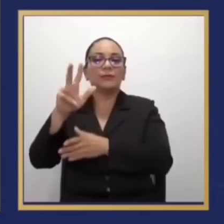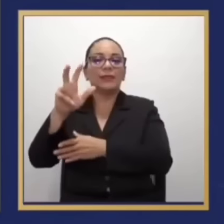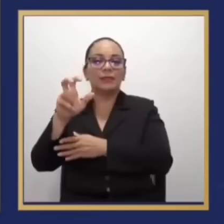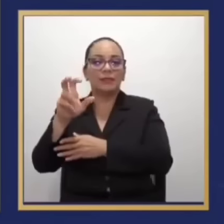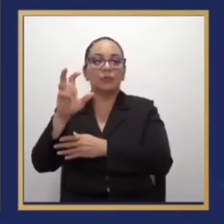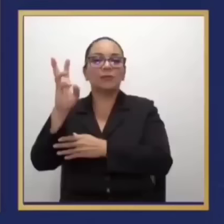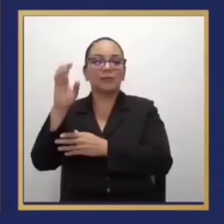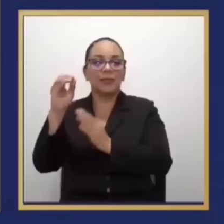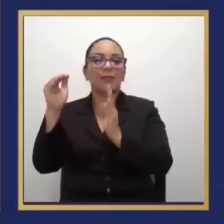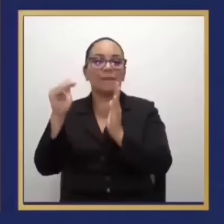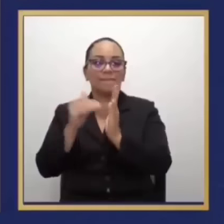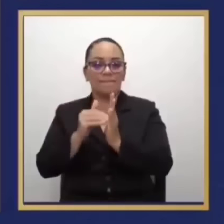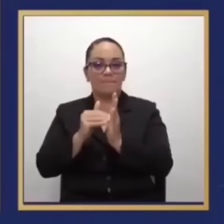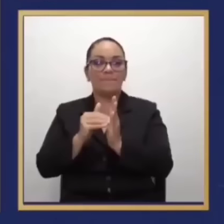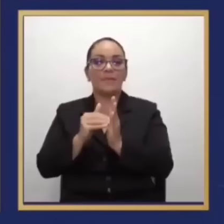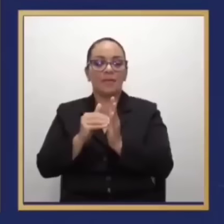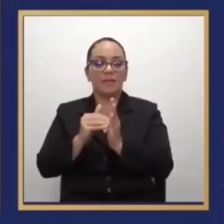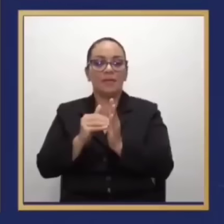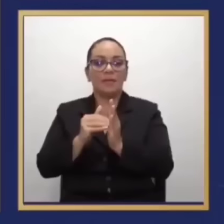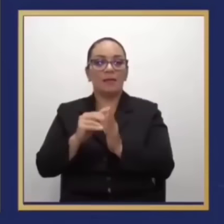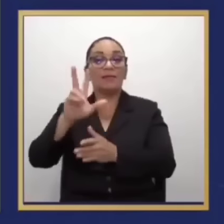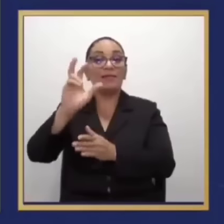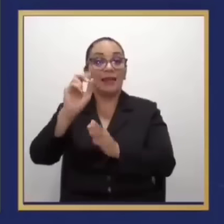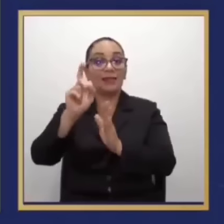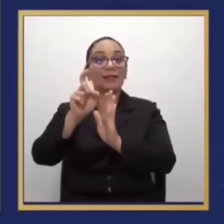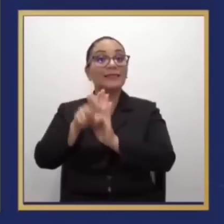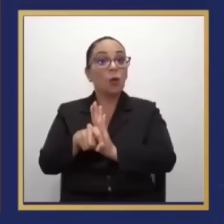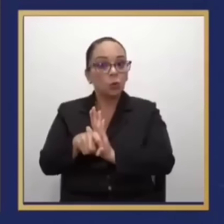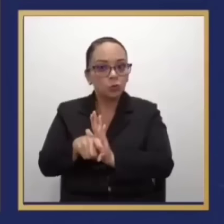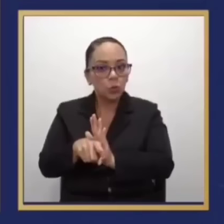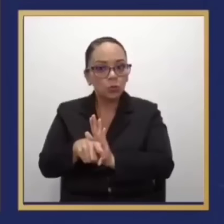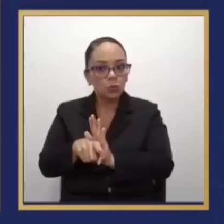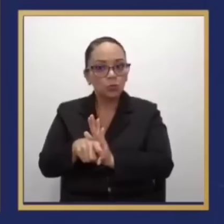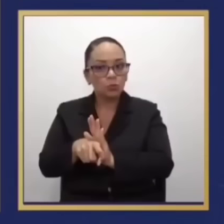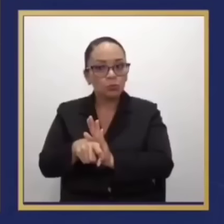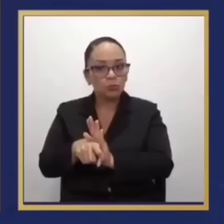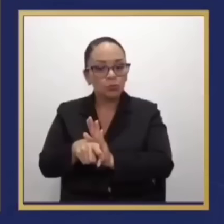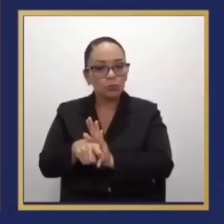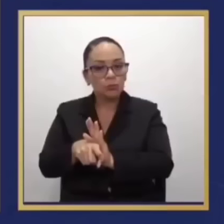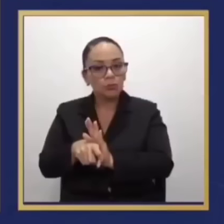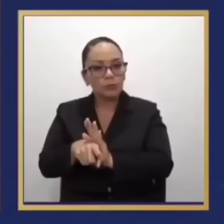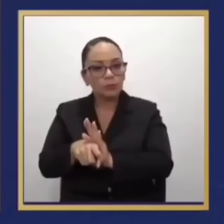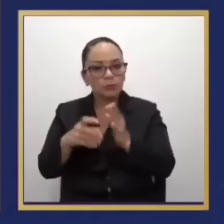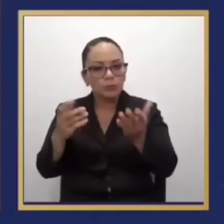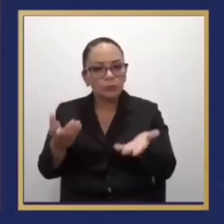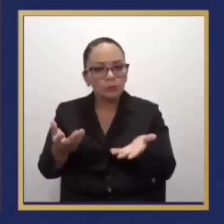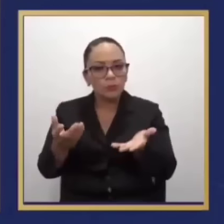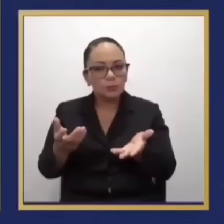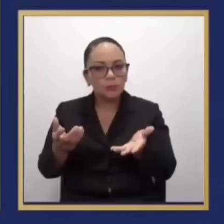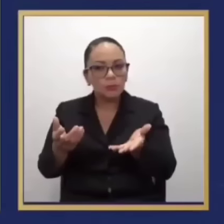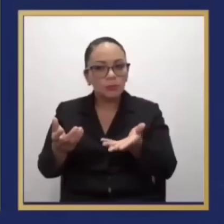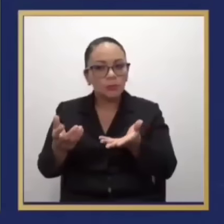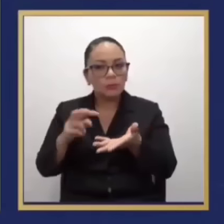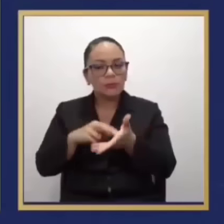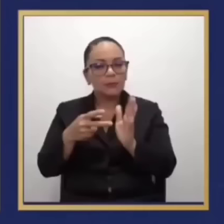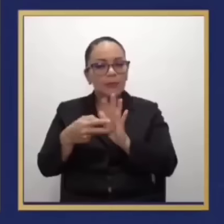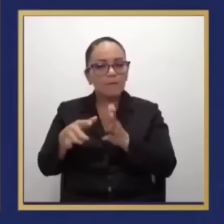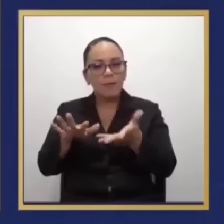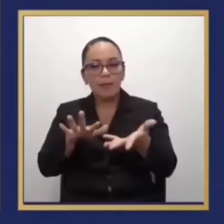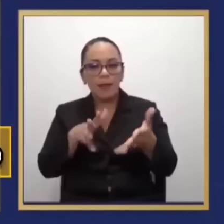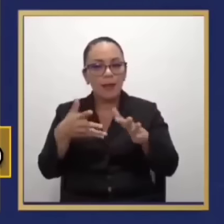1.360.000 colones por 30 segundos. Quiere decir que en números más o menos